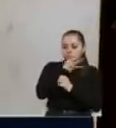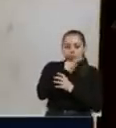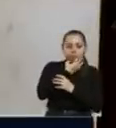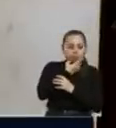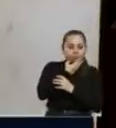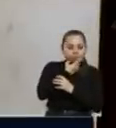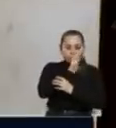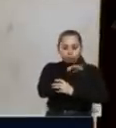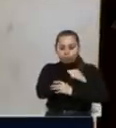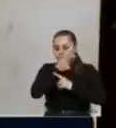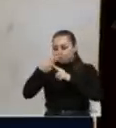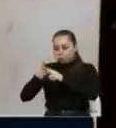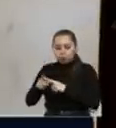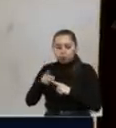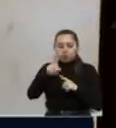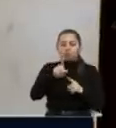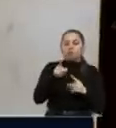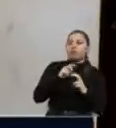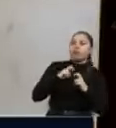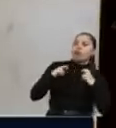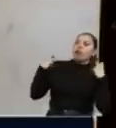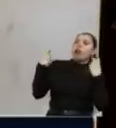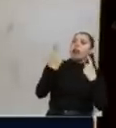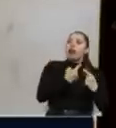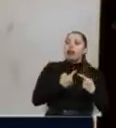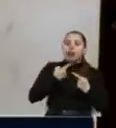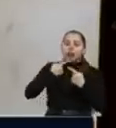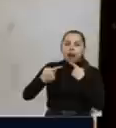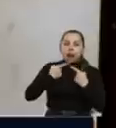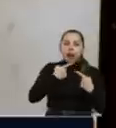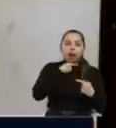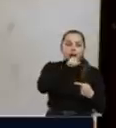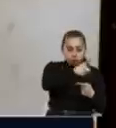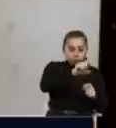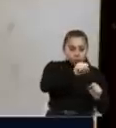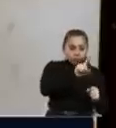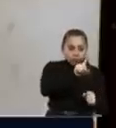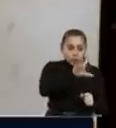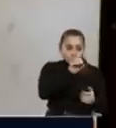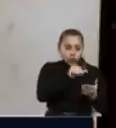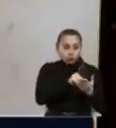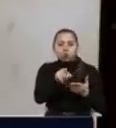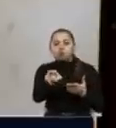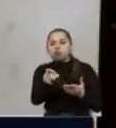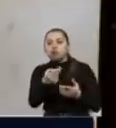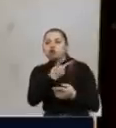todos. Y este puede aportar 150 mil millones, el otro puede